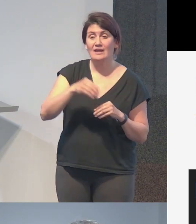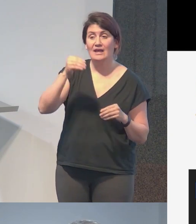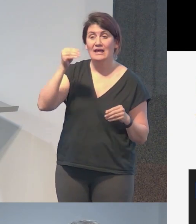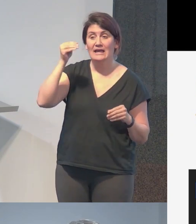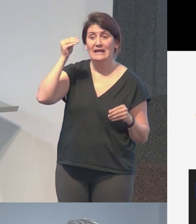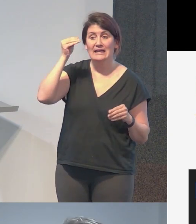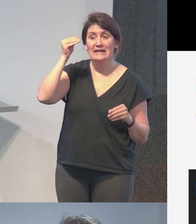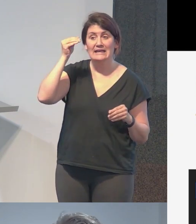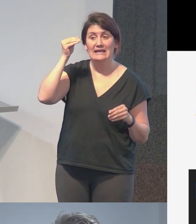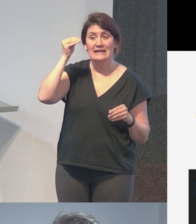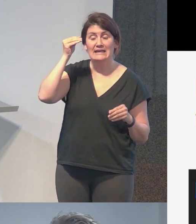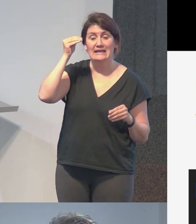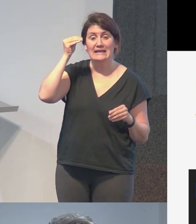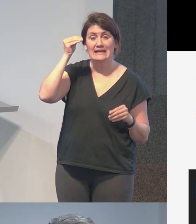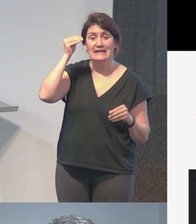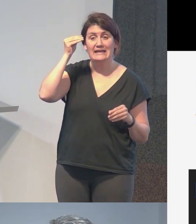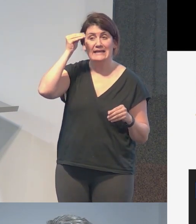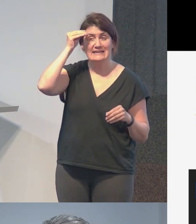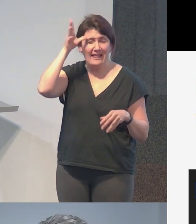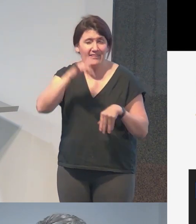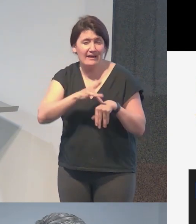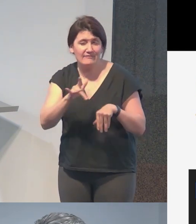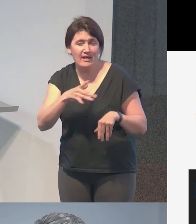artificial puede